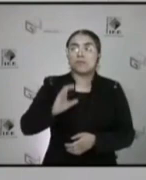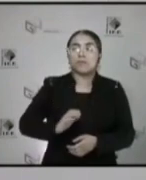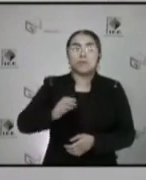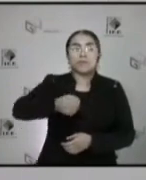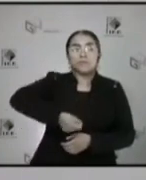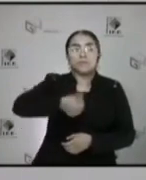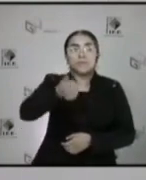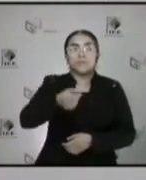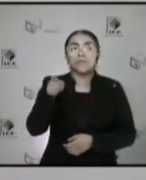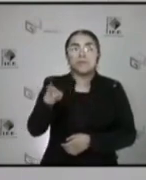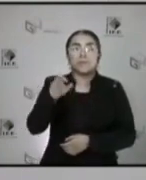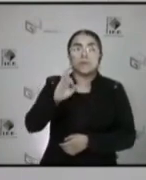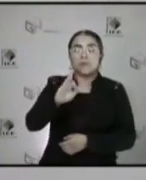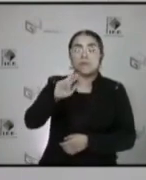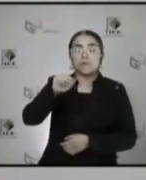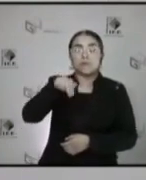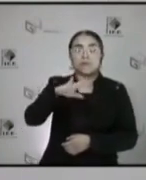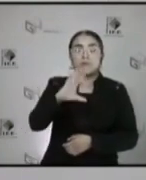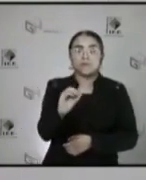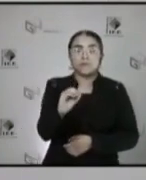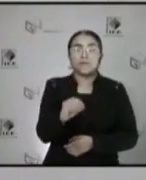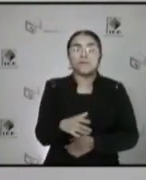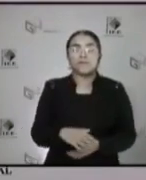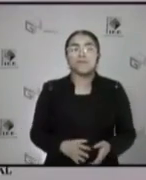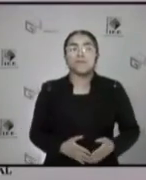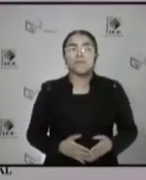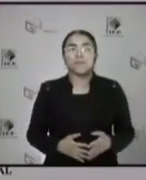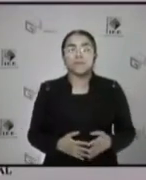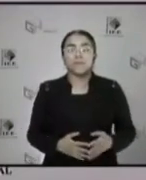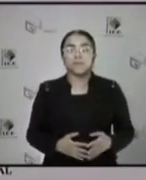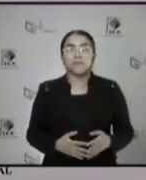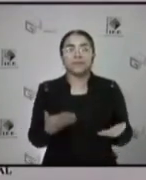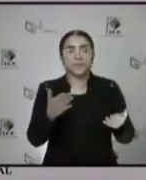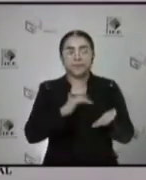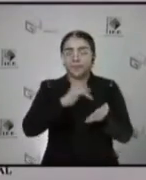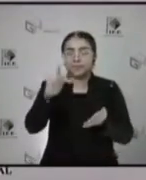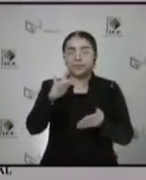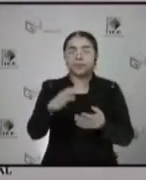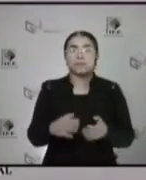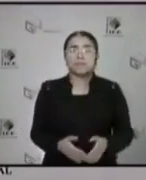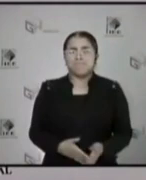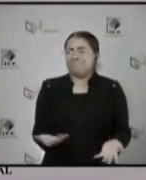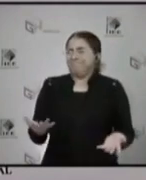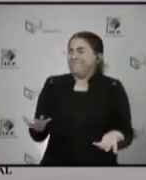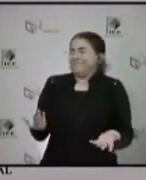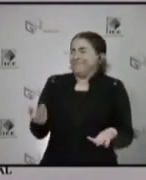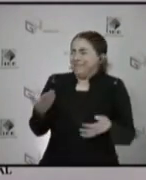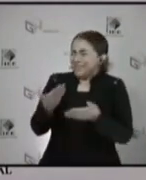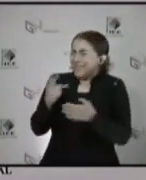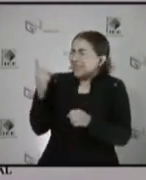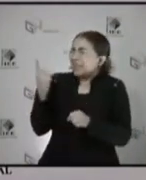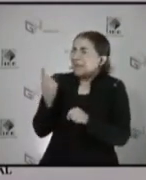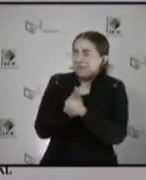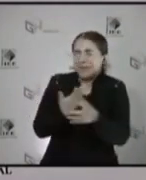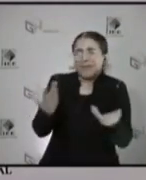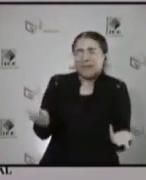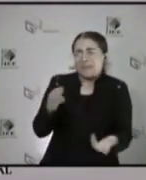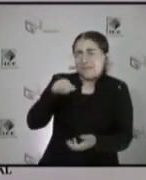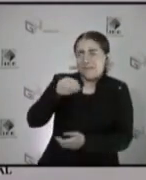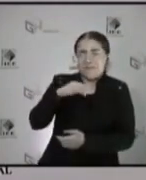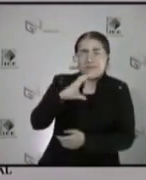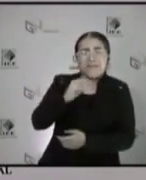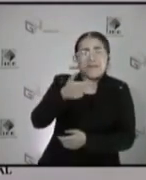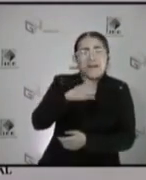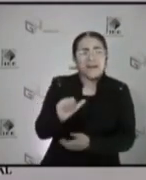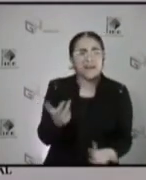la palabra es el candidato Francisco Berganza. Muchísimas gracias. Qué desfachatez, Menchaca, por Dios santo. Aquí el único que no le